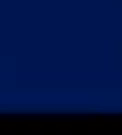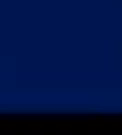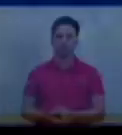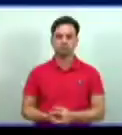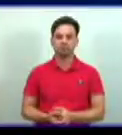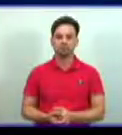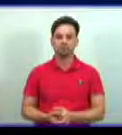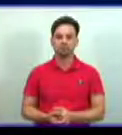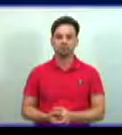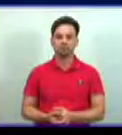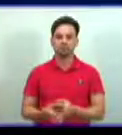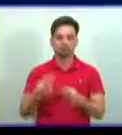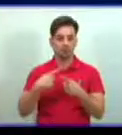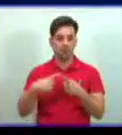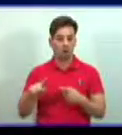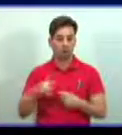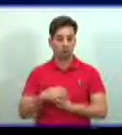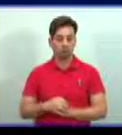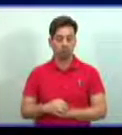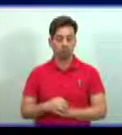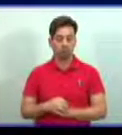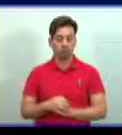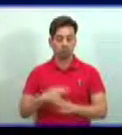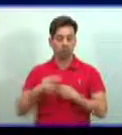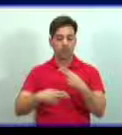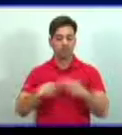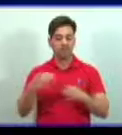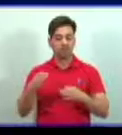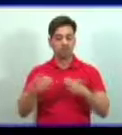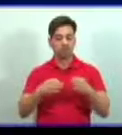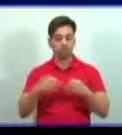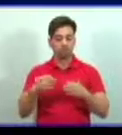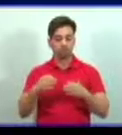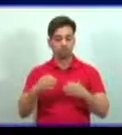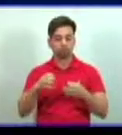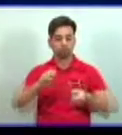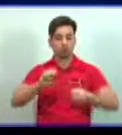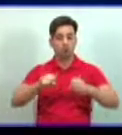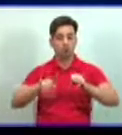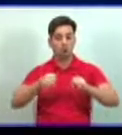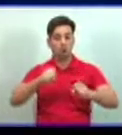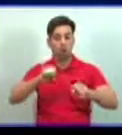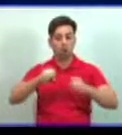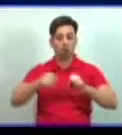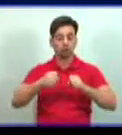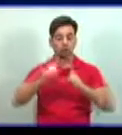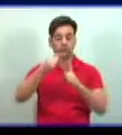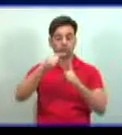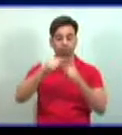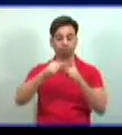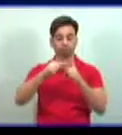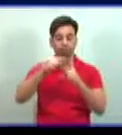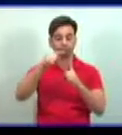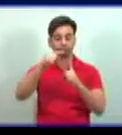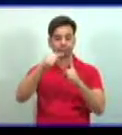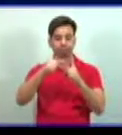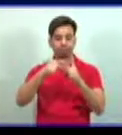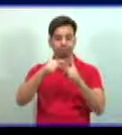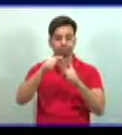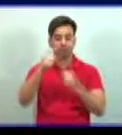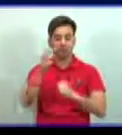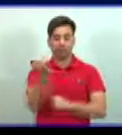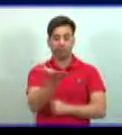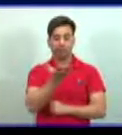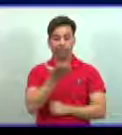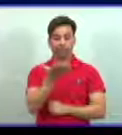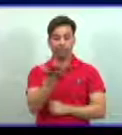Mantiene el intercambio y equilibrio térmico mediante la circulación de los vientos y mantiene el calor sobre la superficie terrestre